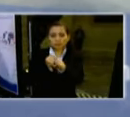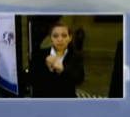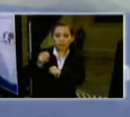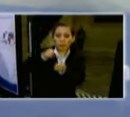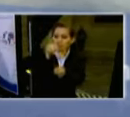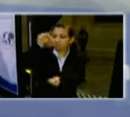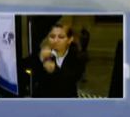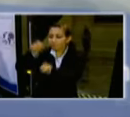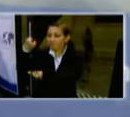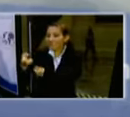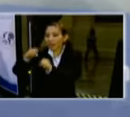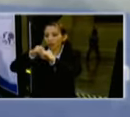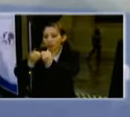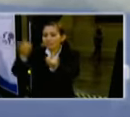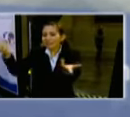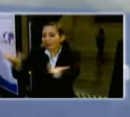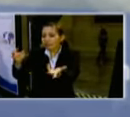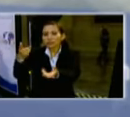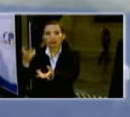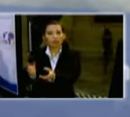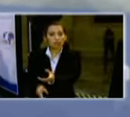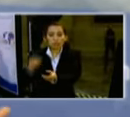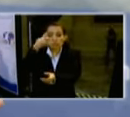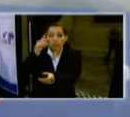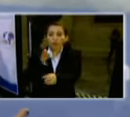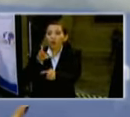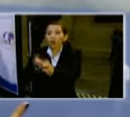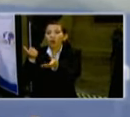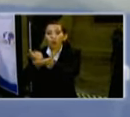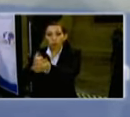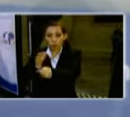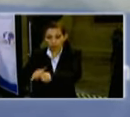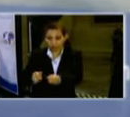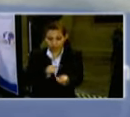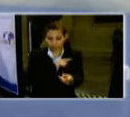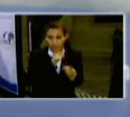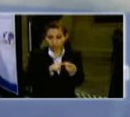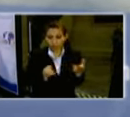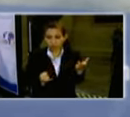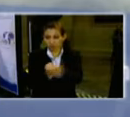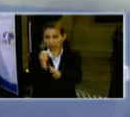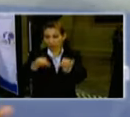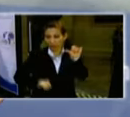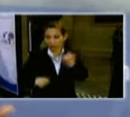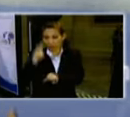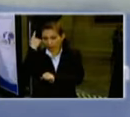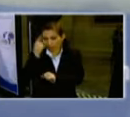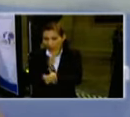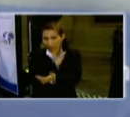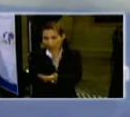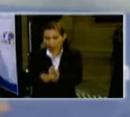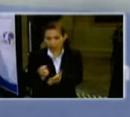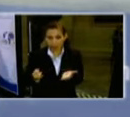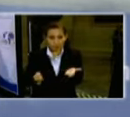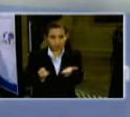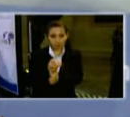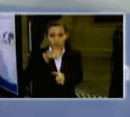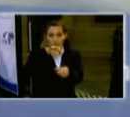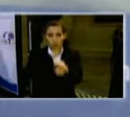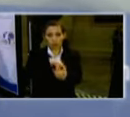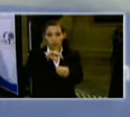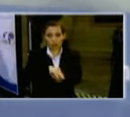información sobre estas organizaciones y el papel que México tiene, y dos, definir una estrategia de actuación, de decisión y de